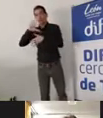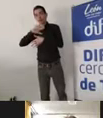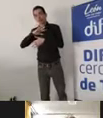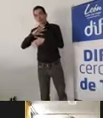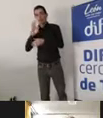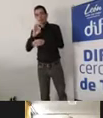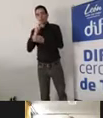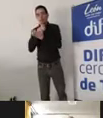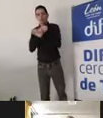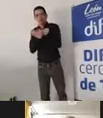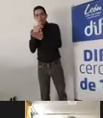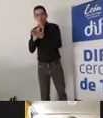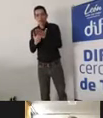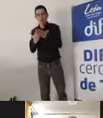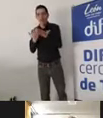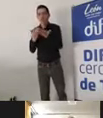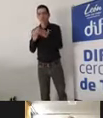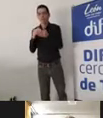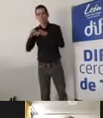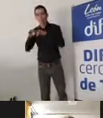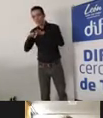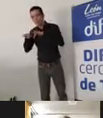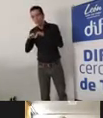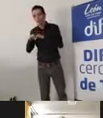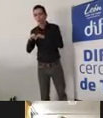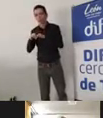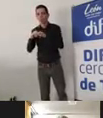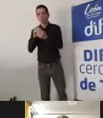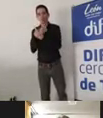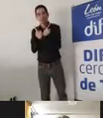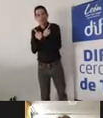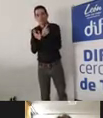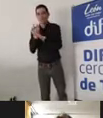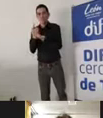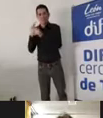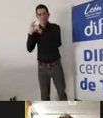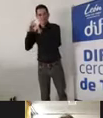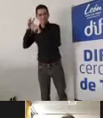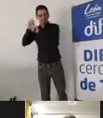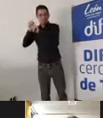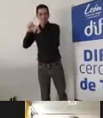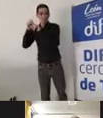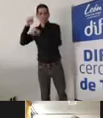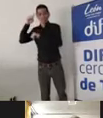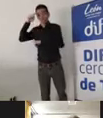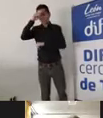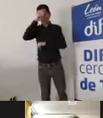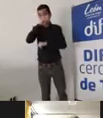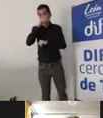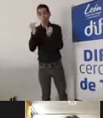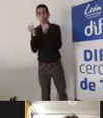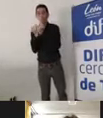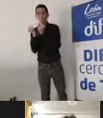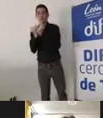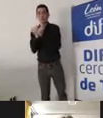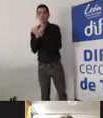años de experiencia, pero también que no nos asesinen o que no estemos expuestos a las violencias o violencias de género como lo vivimos